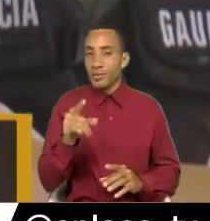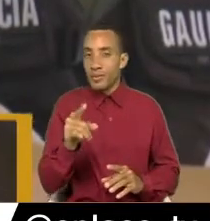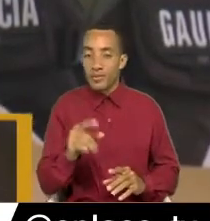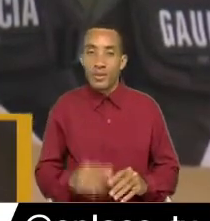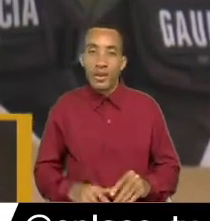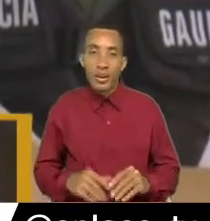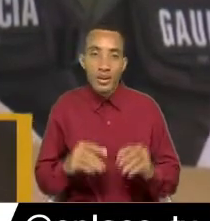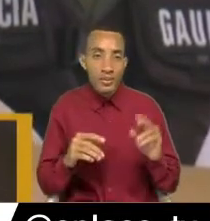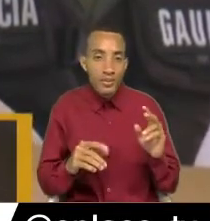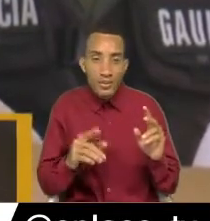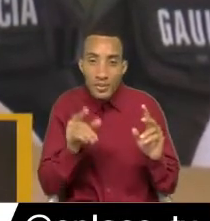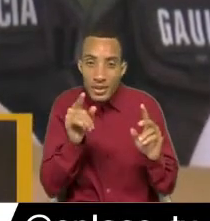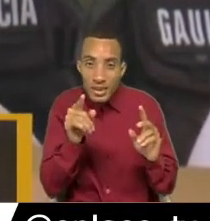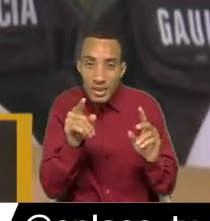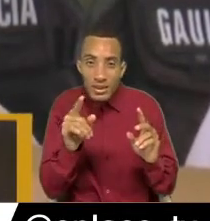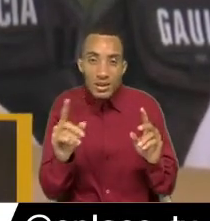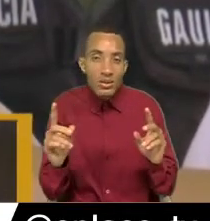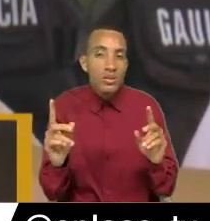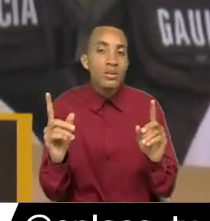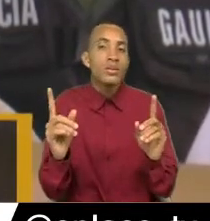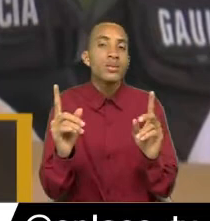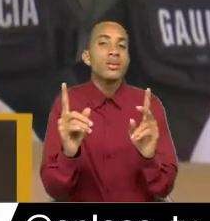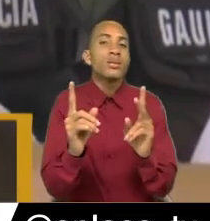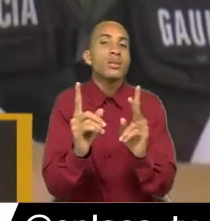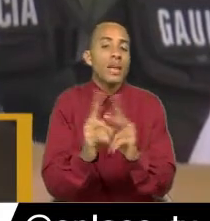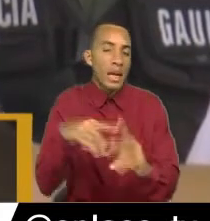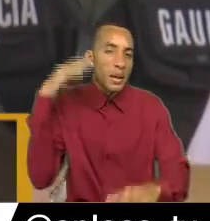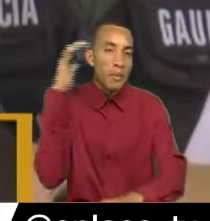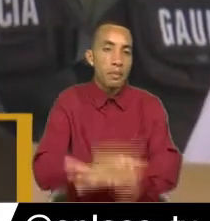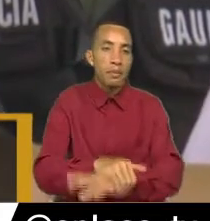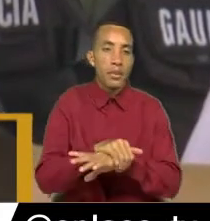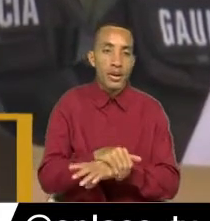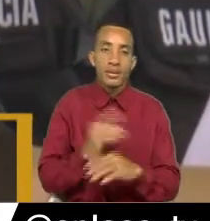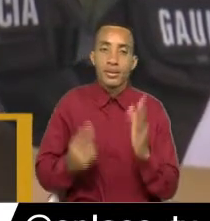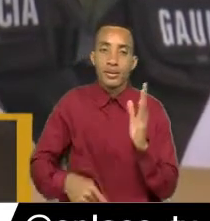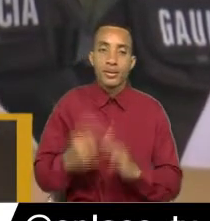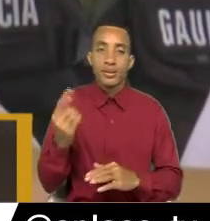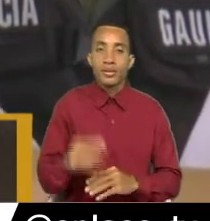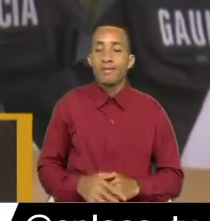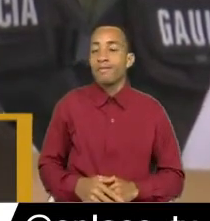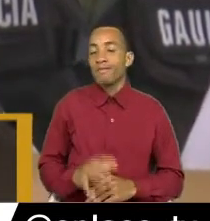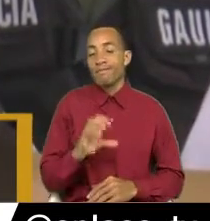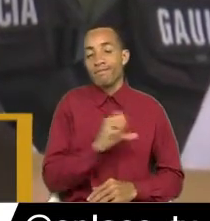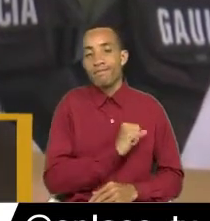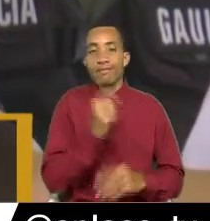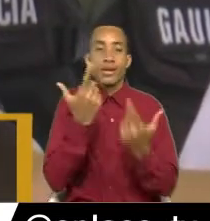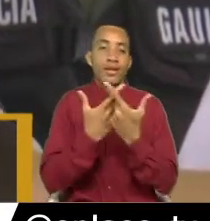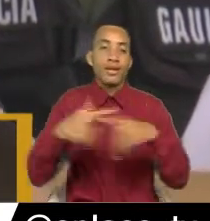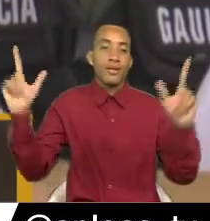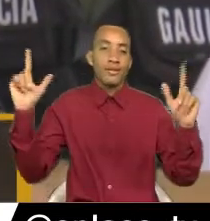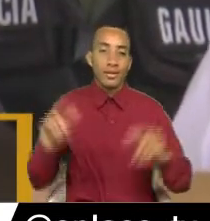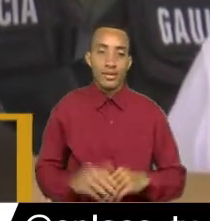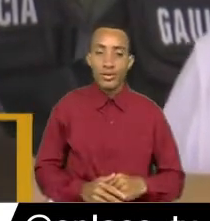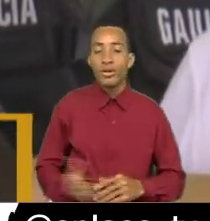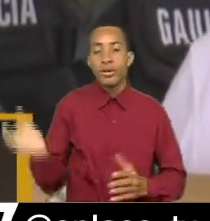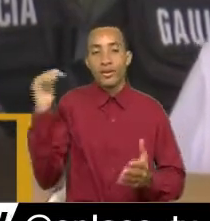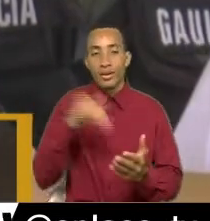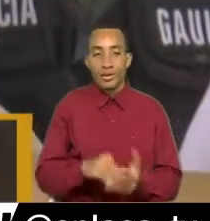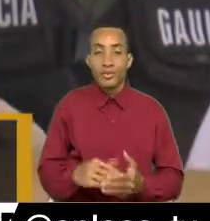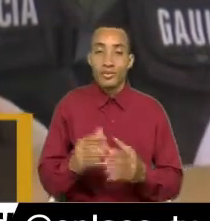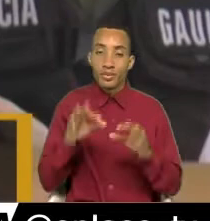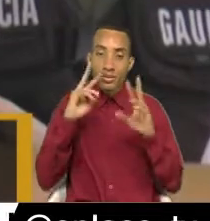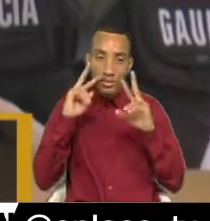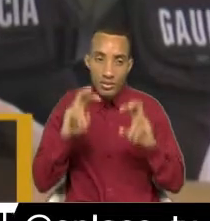en flagrancia, pero desafortunadamente le dan libertad a estos tipos. La investigación